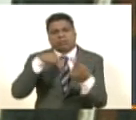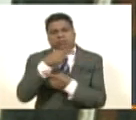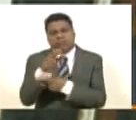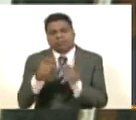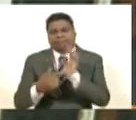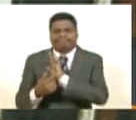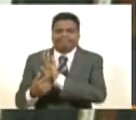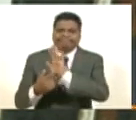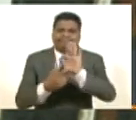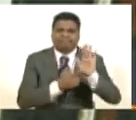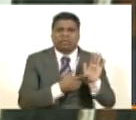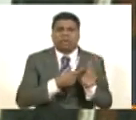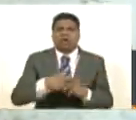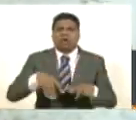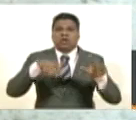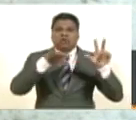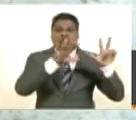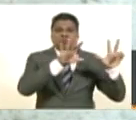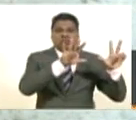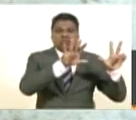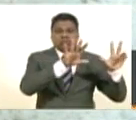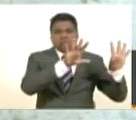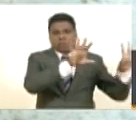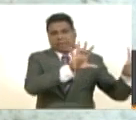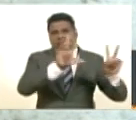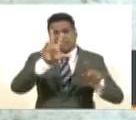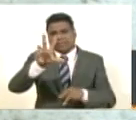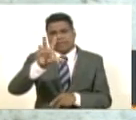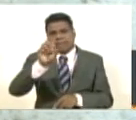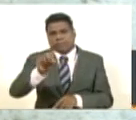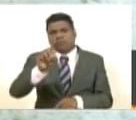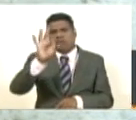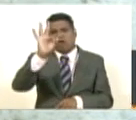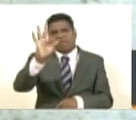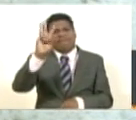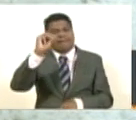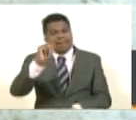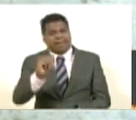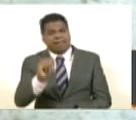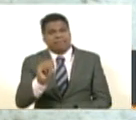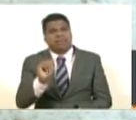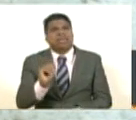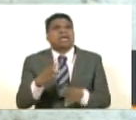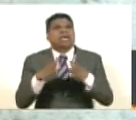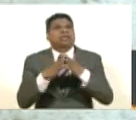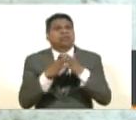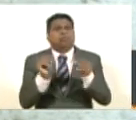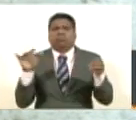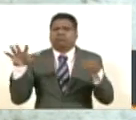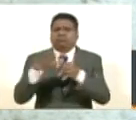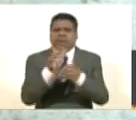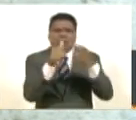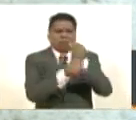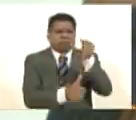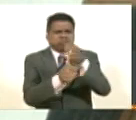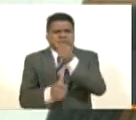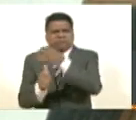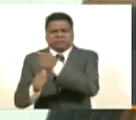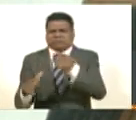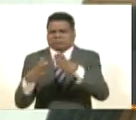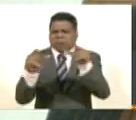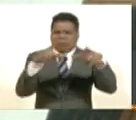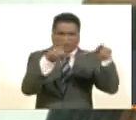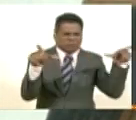Bolivariana, 93.3 FM, lleno totalmente sus estudios de excrementos humanos y puesta